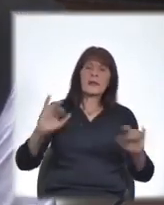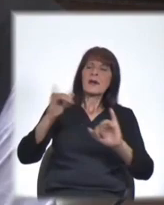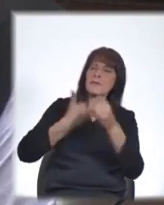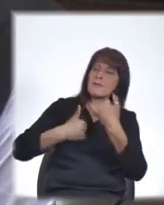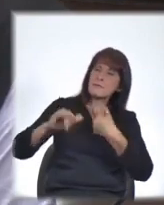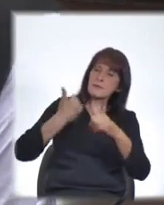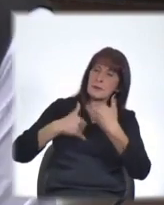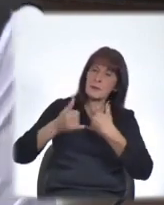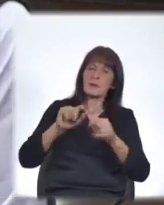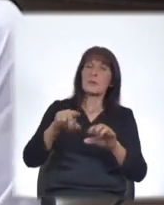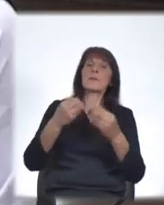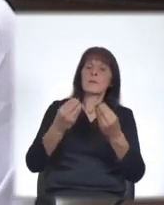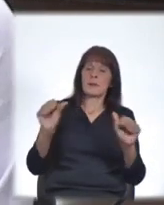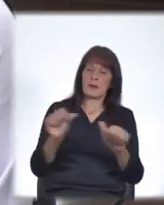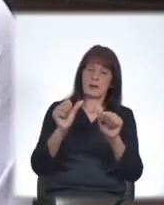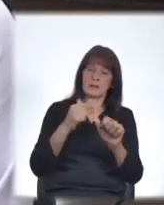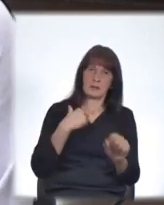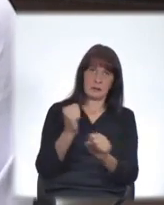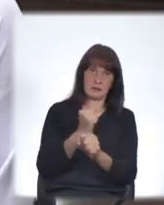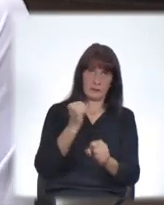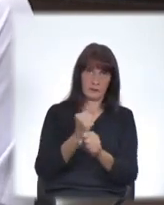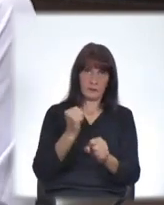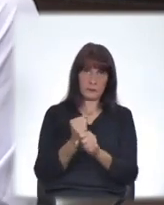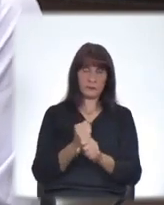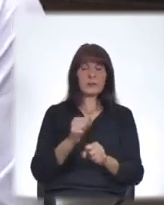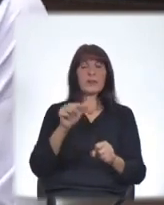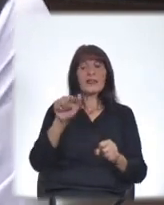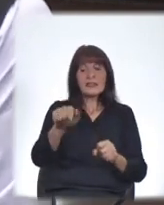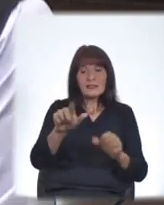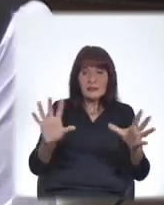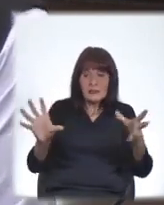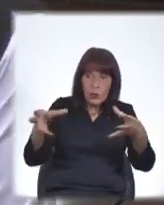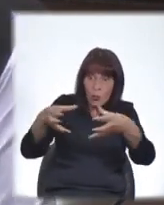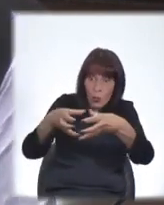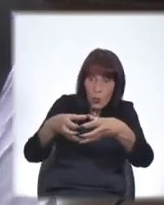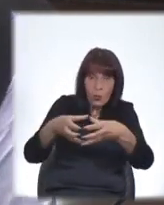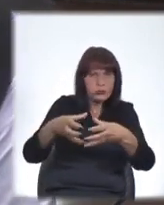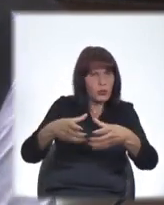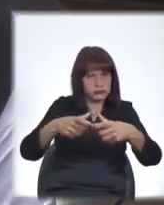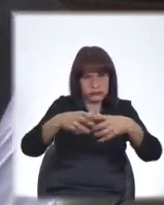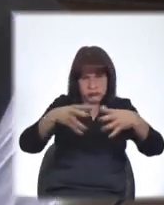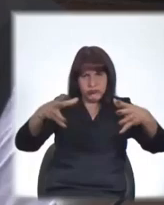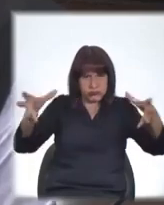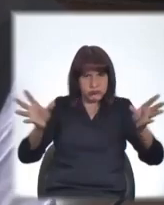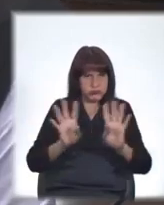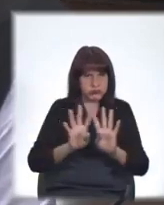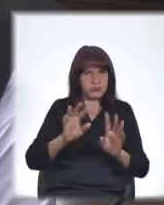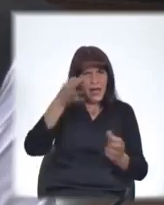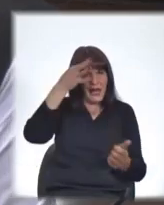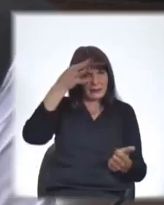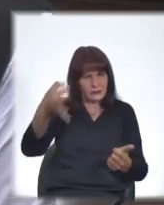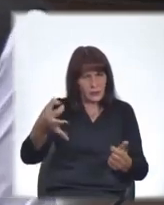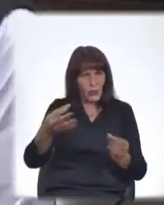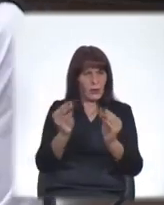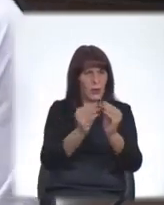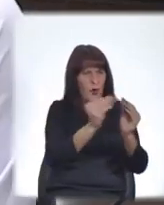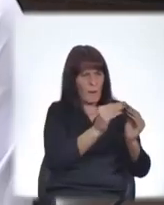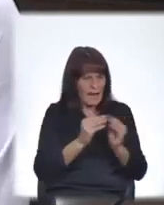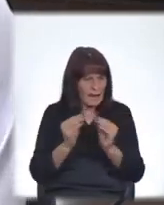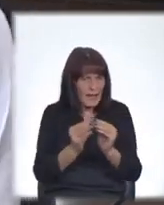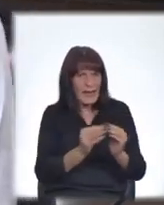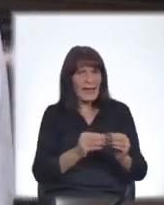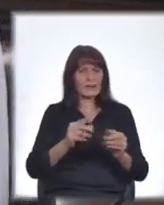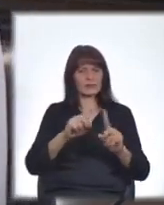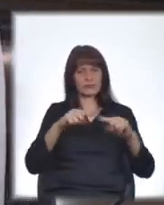para poder hacer nuestra tarea. A ese conjunto muy grande de asesores, de compañeros, de compañeras, desde